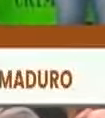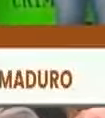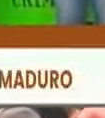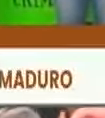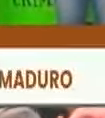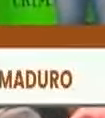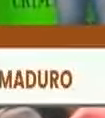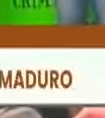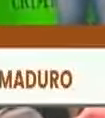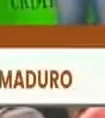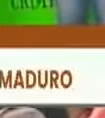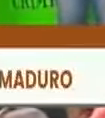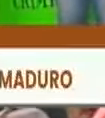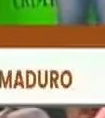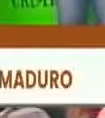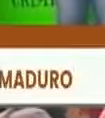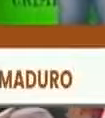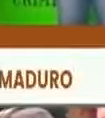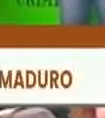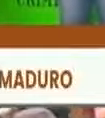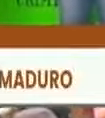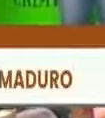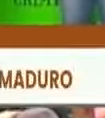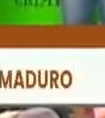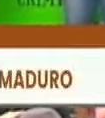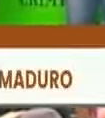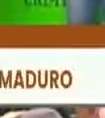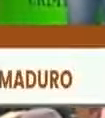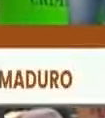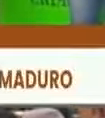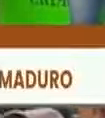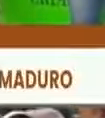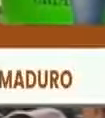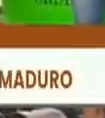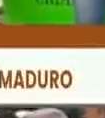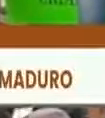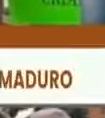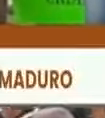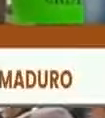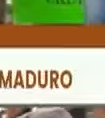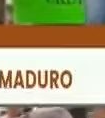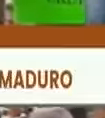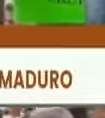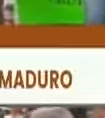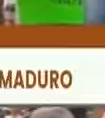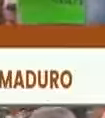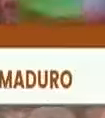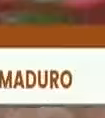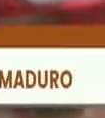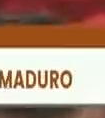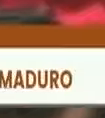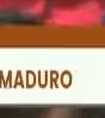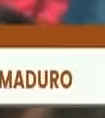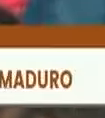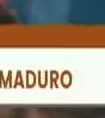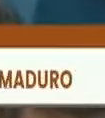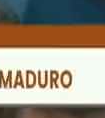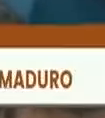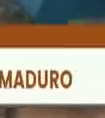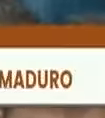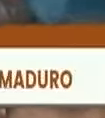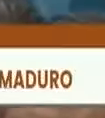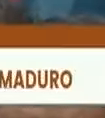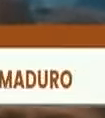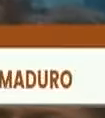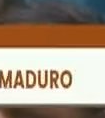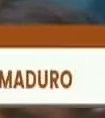damos el saludo y compromiso a todos los trabajadores y trabajadoras de este Estado y de esta patria. Hoy el